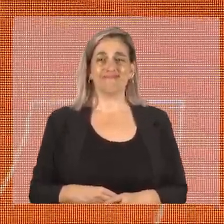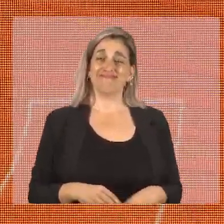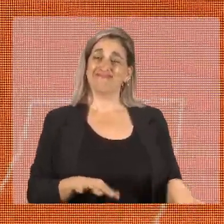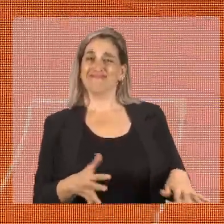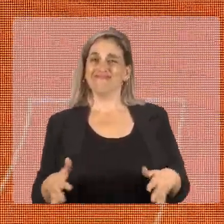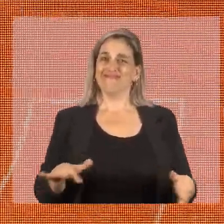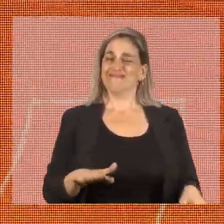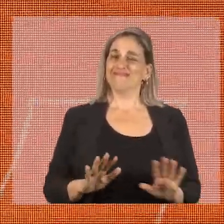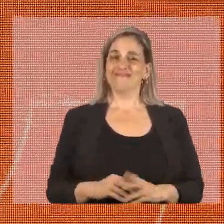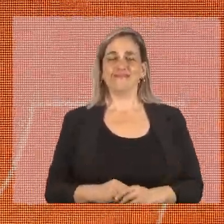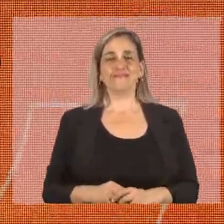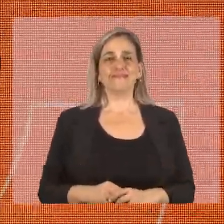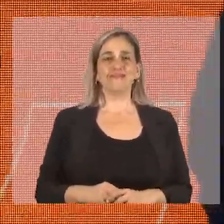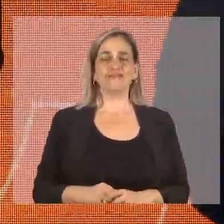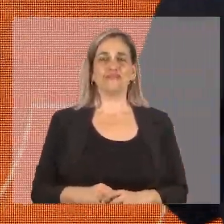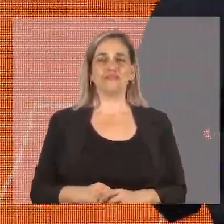No, más o menos.